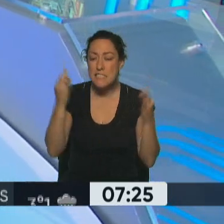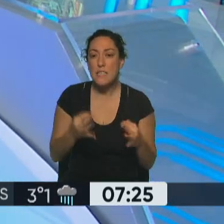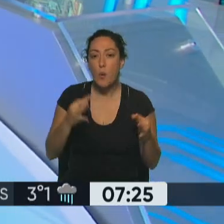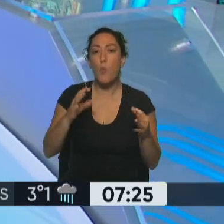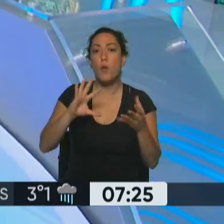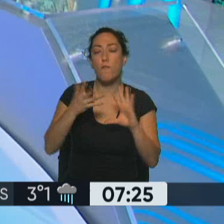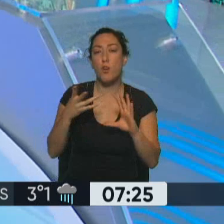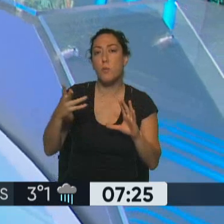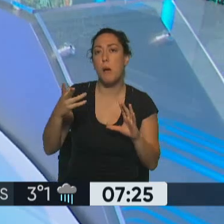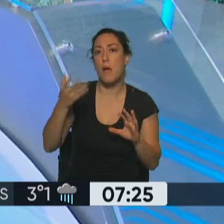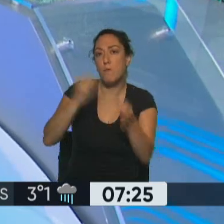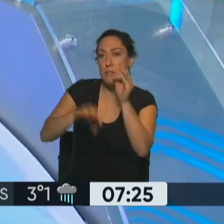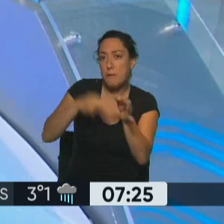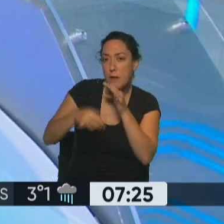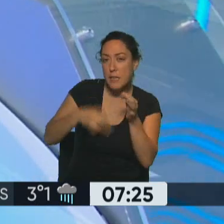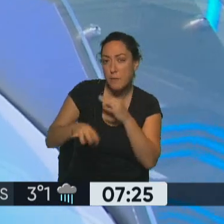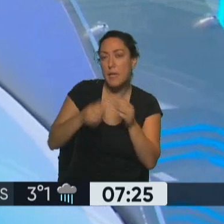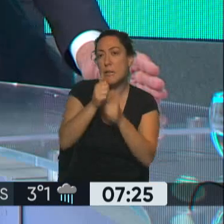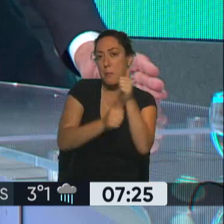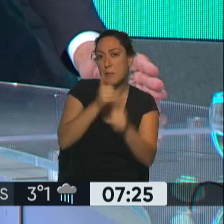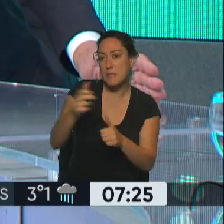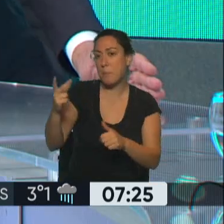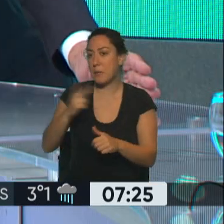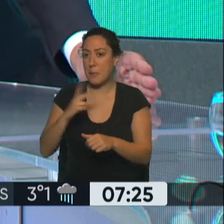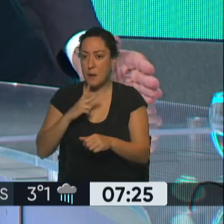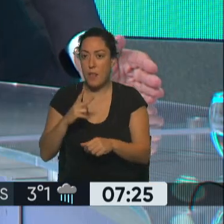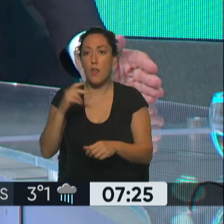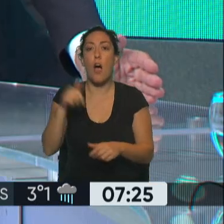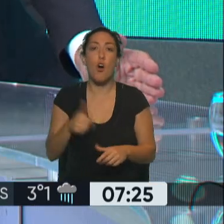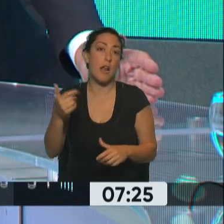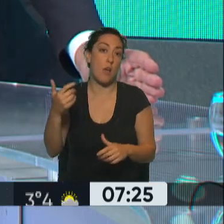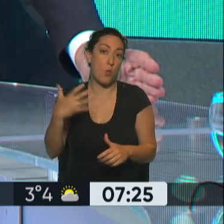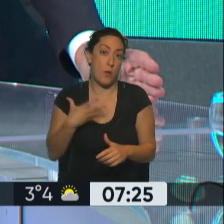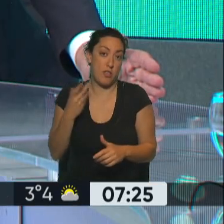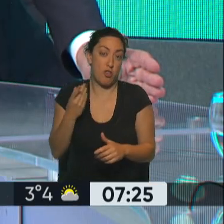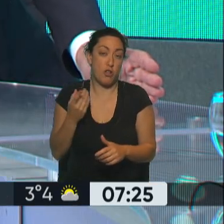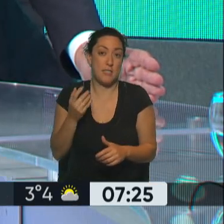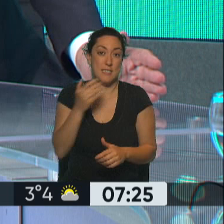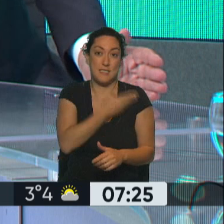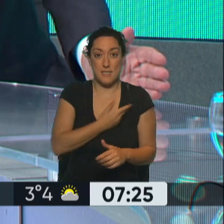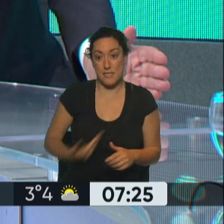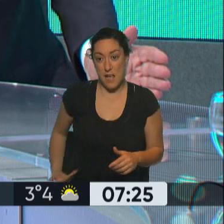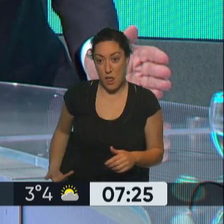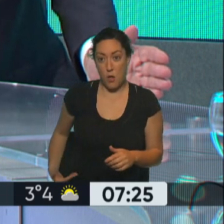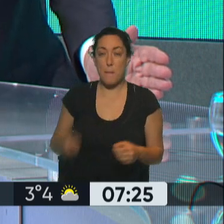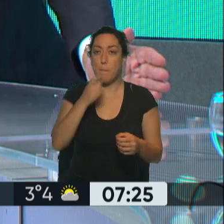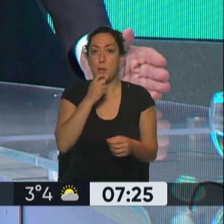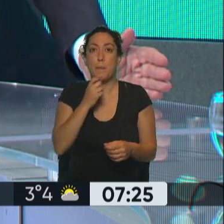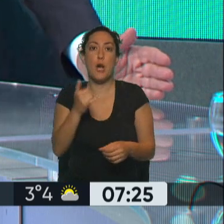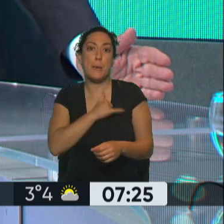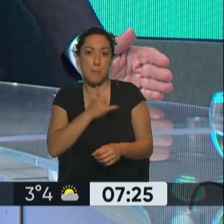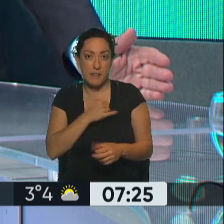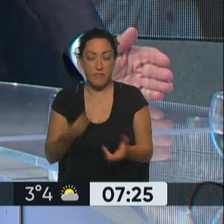mirada privatizadora de empresas que hoy en día están en manos del Estado. Sí. No sé, por nombrarte alguna, YPF,